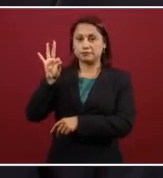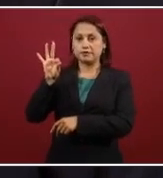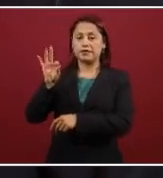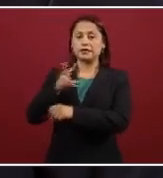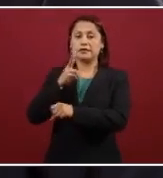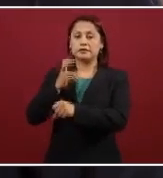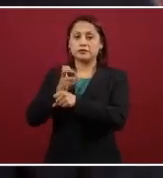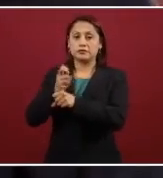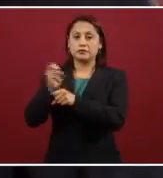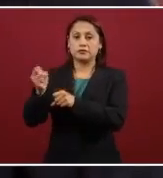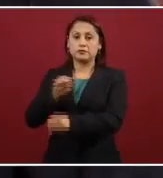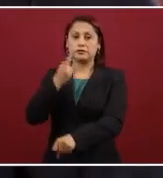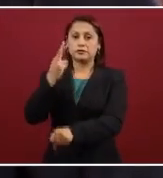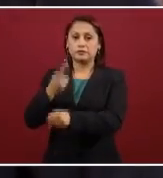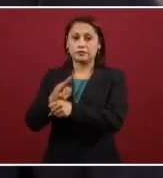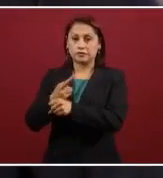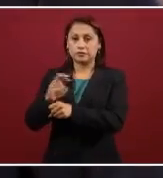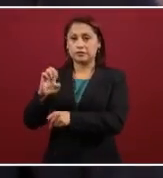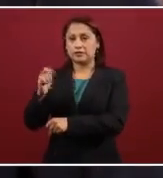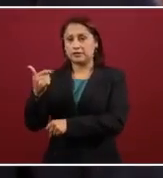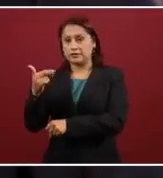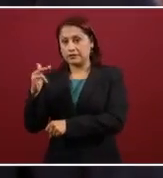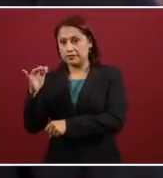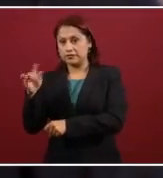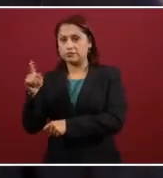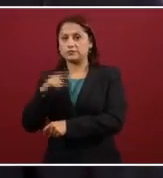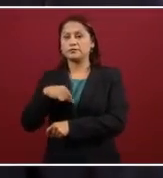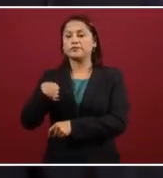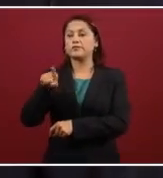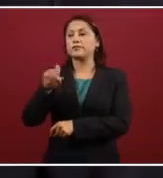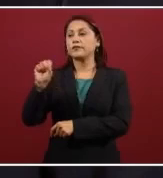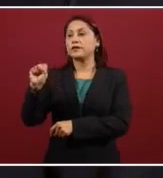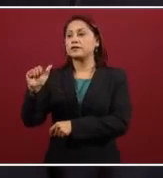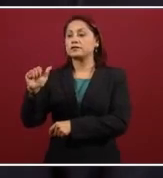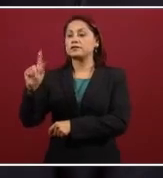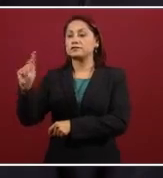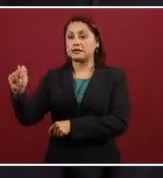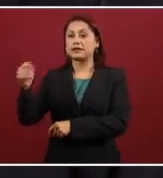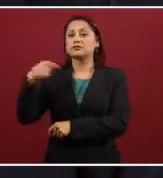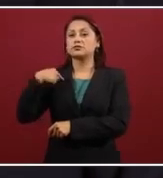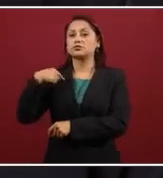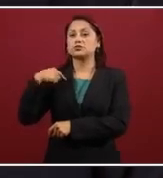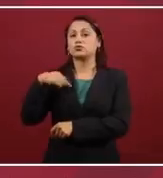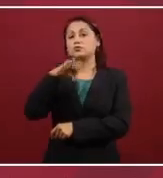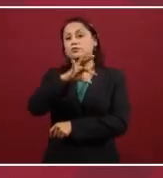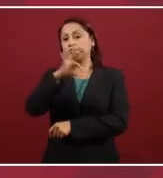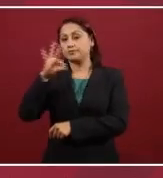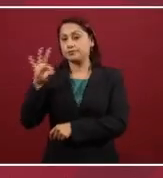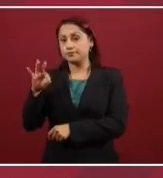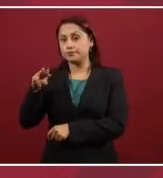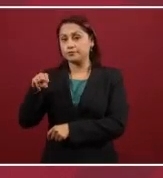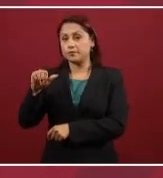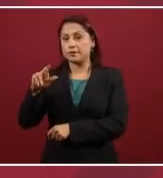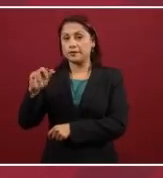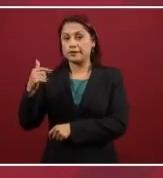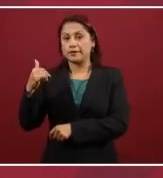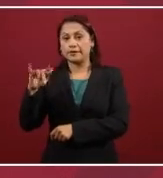del SAT yo propuse a Margarita, porque es una mujer